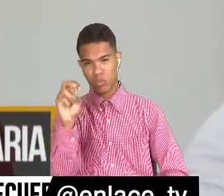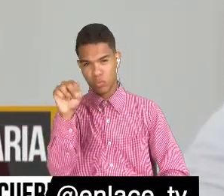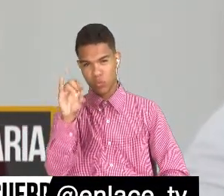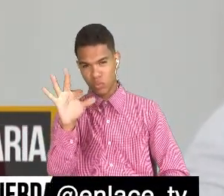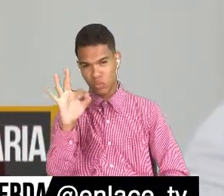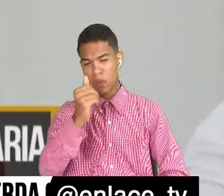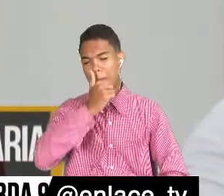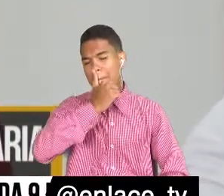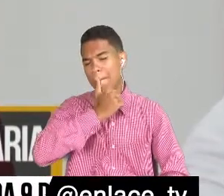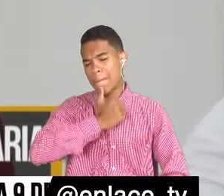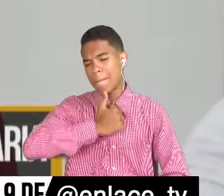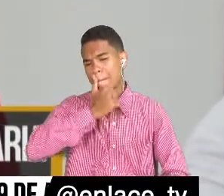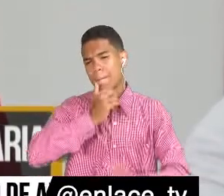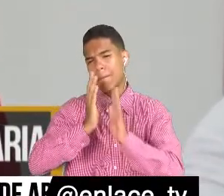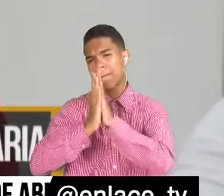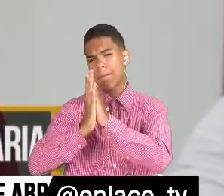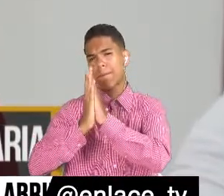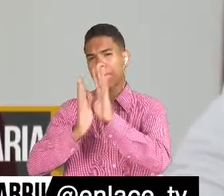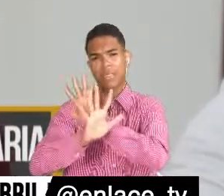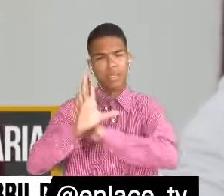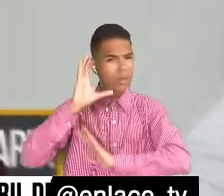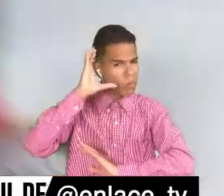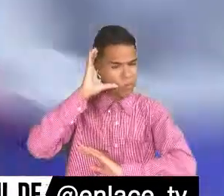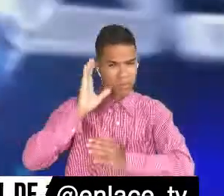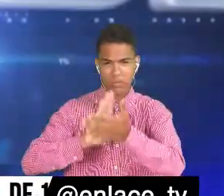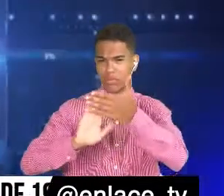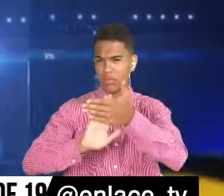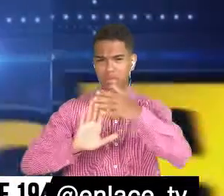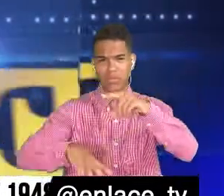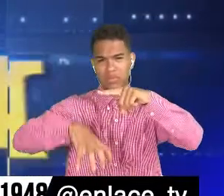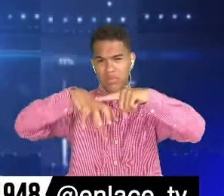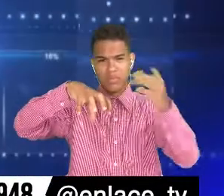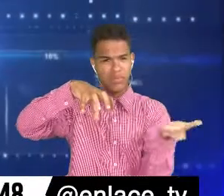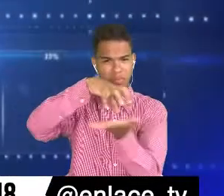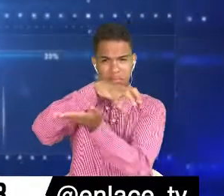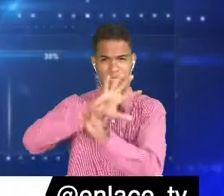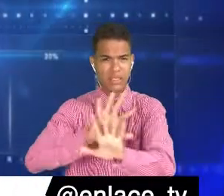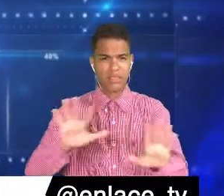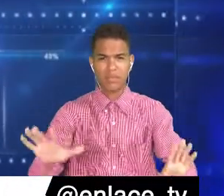tenido, pero con eso inicia ya la solución definitiva.